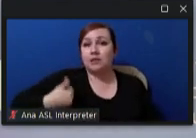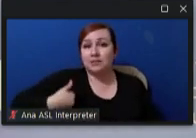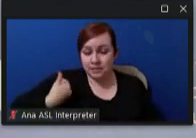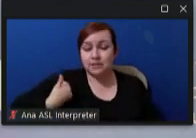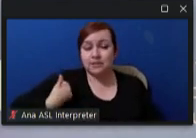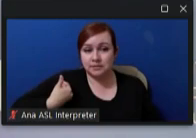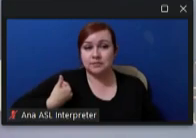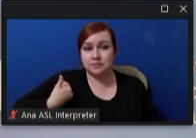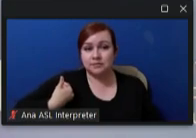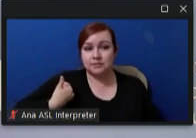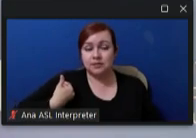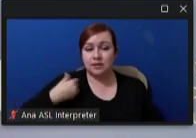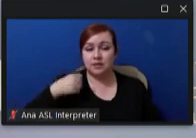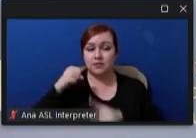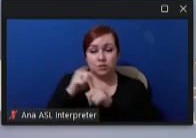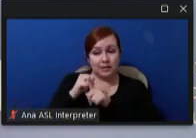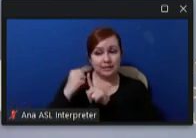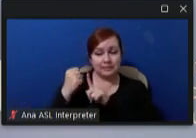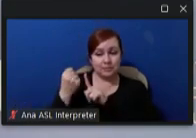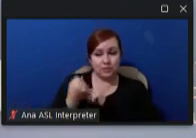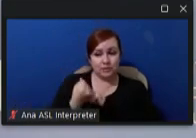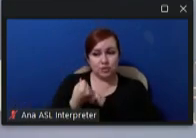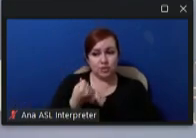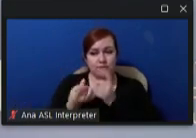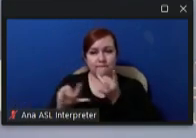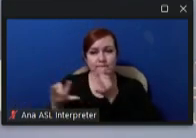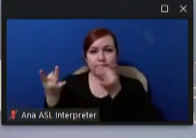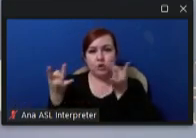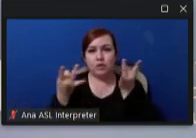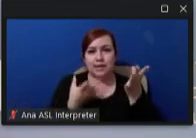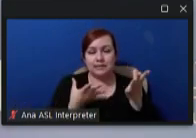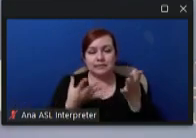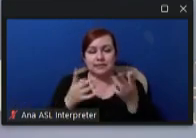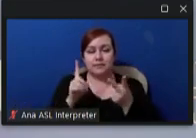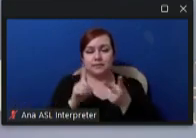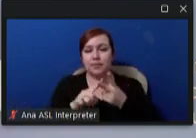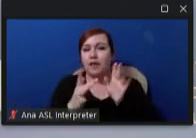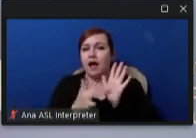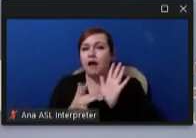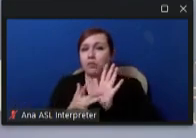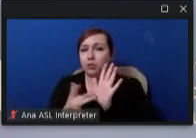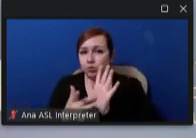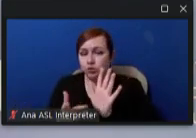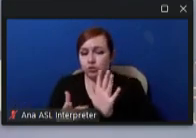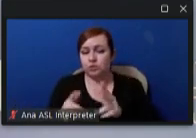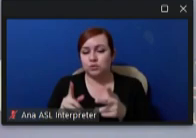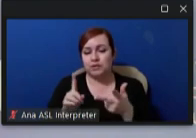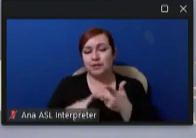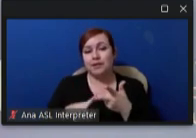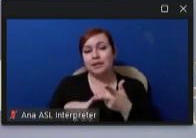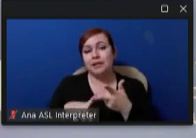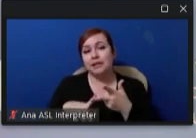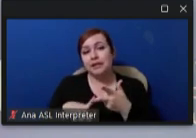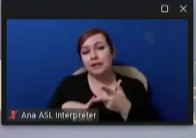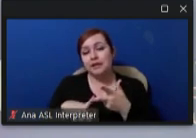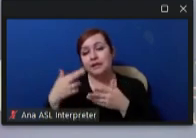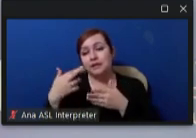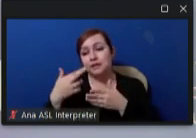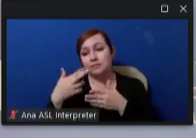la situación de violencia, de abuso y del resultado como